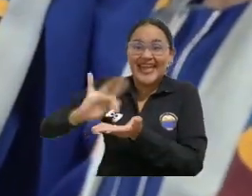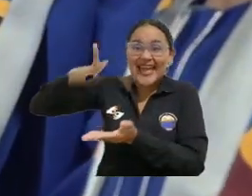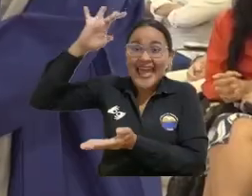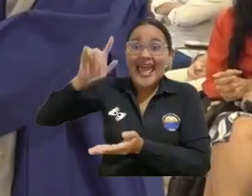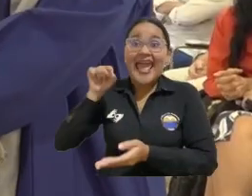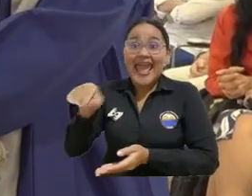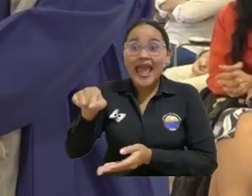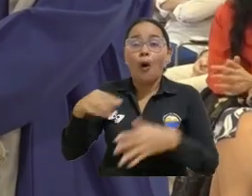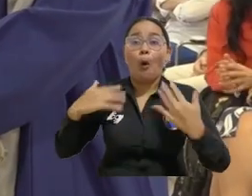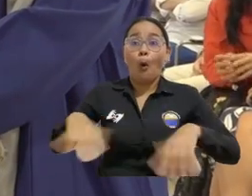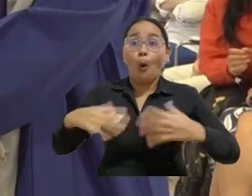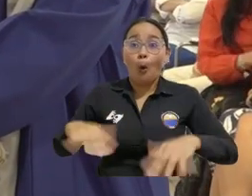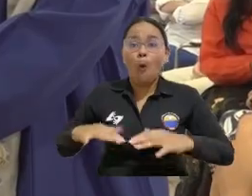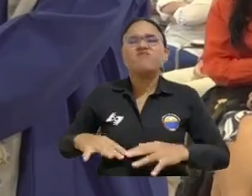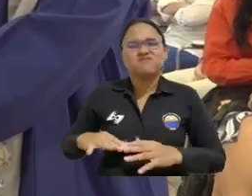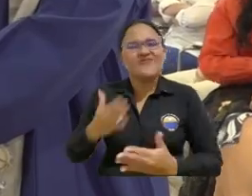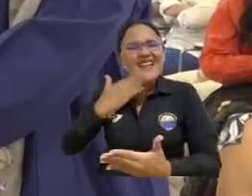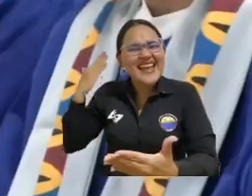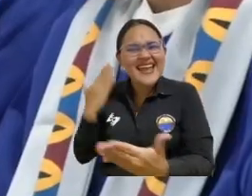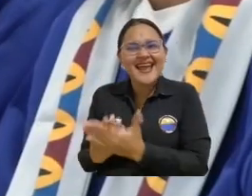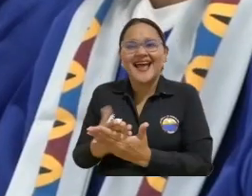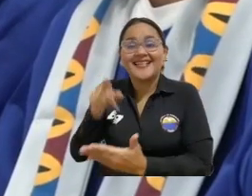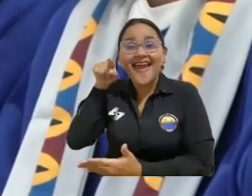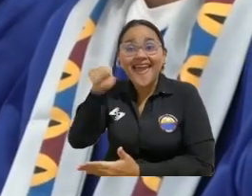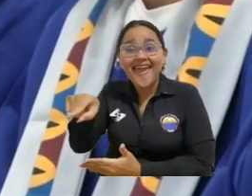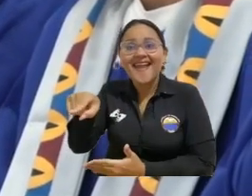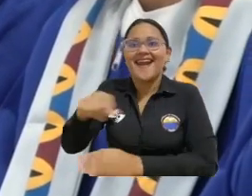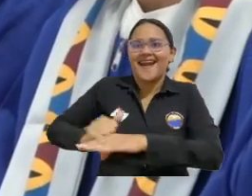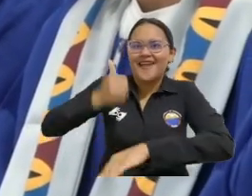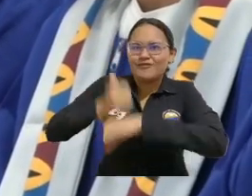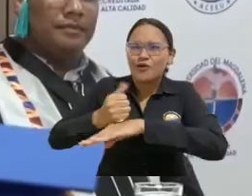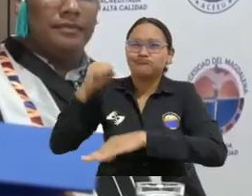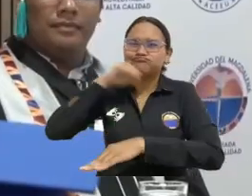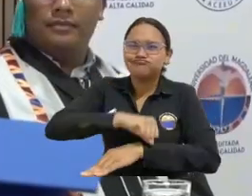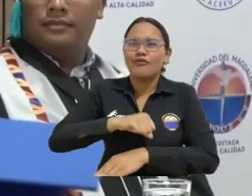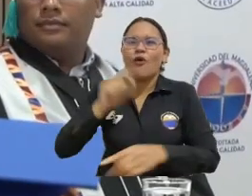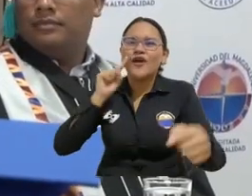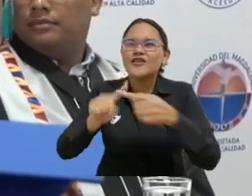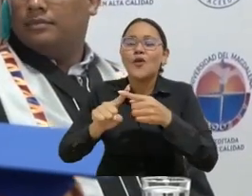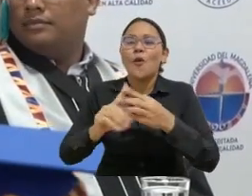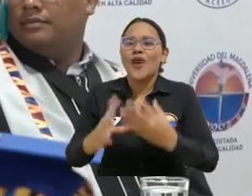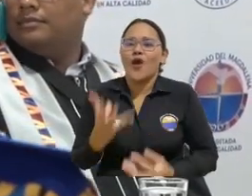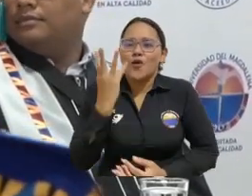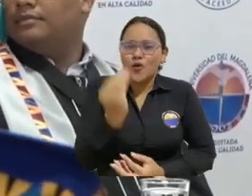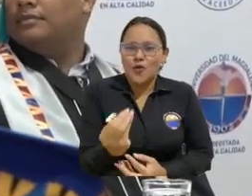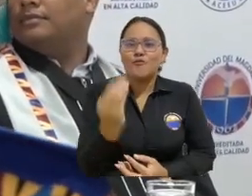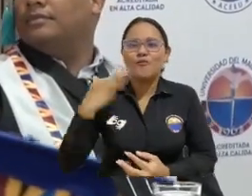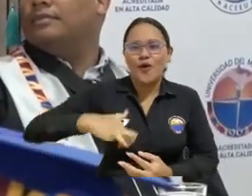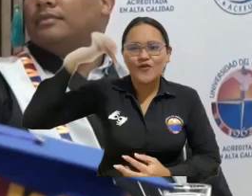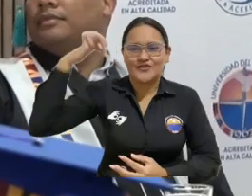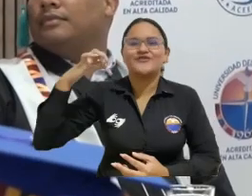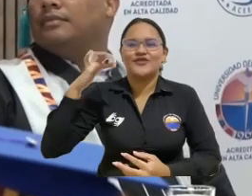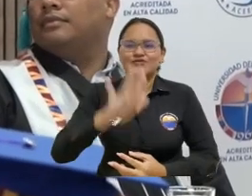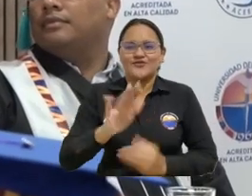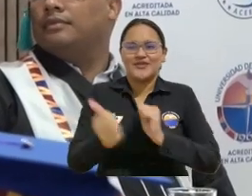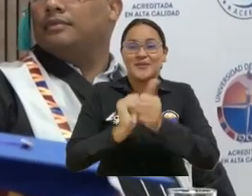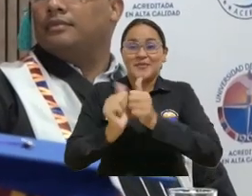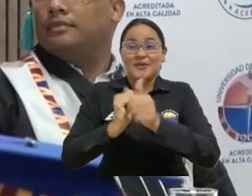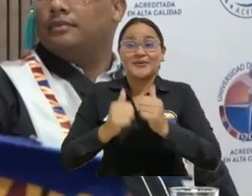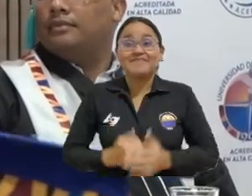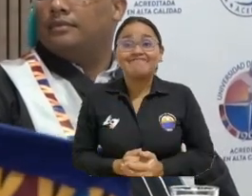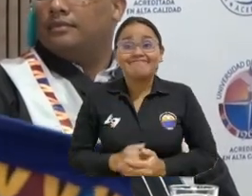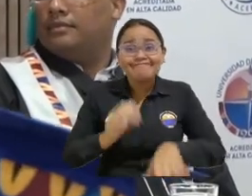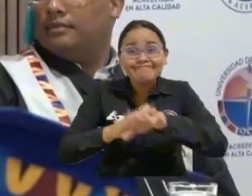apoyar entregando la primera cohorte de entrenadores como profesionales en deporte. Pablo es un gran ejemplo, ha sido